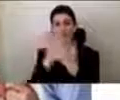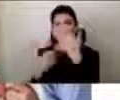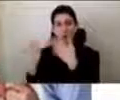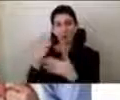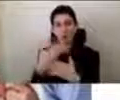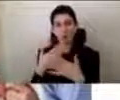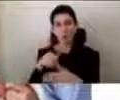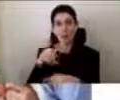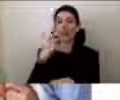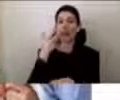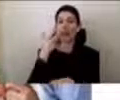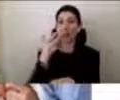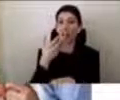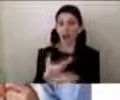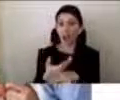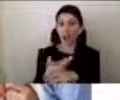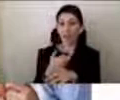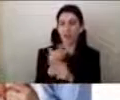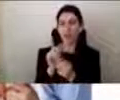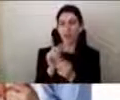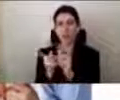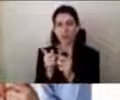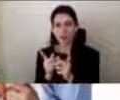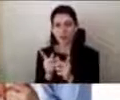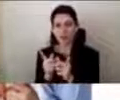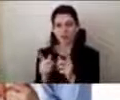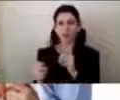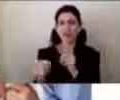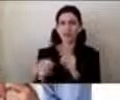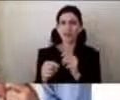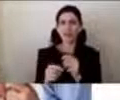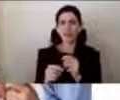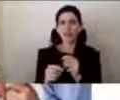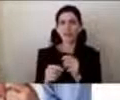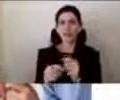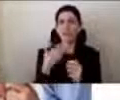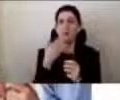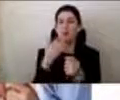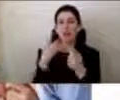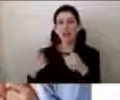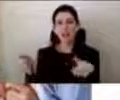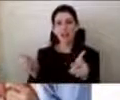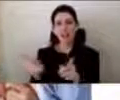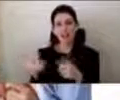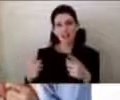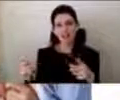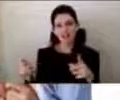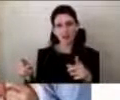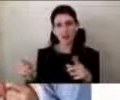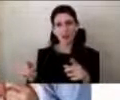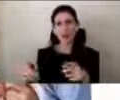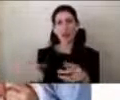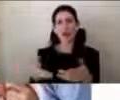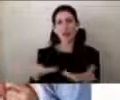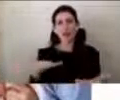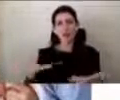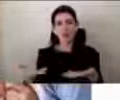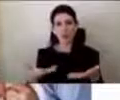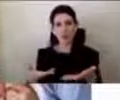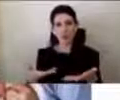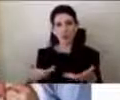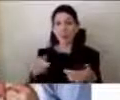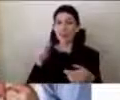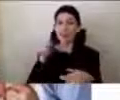una mutualidad, ¿sí? Una ritmicidad en la conducta de la diada, y entonces esta